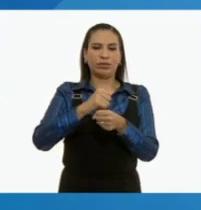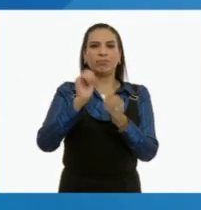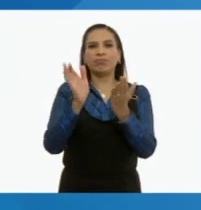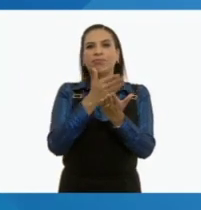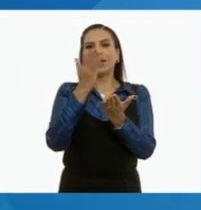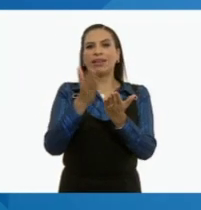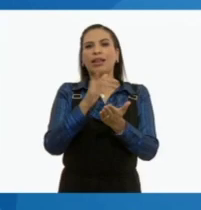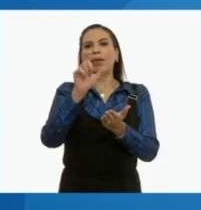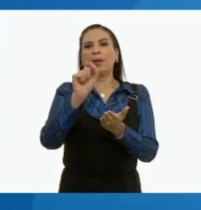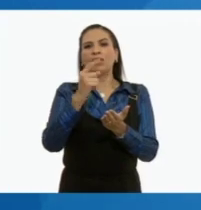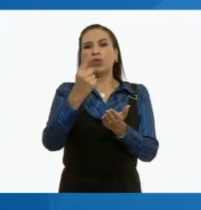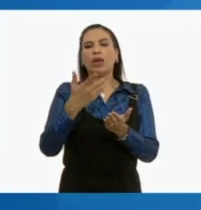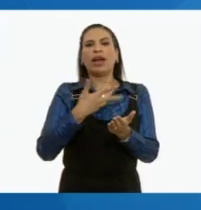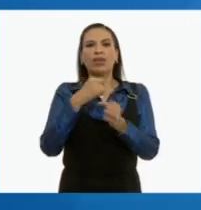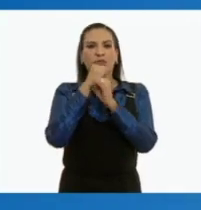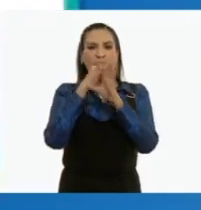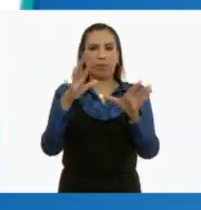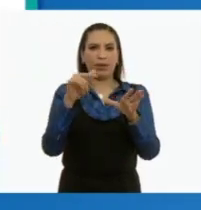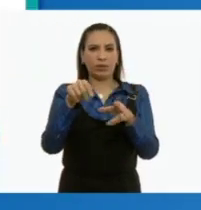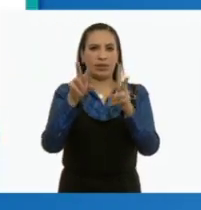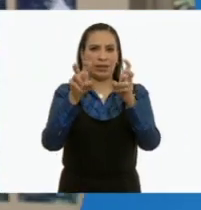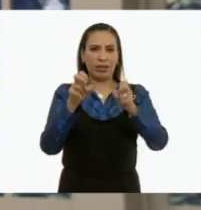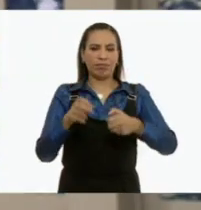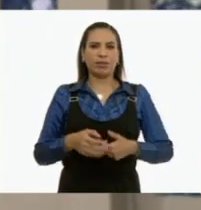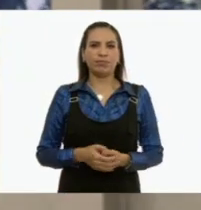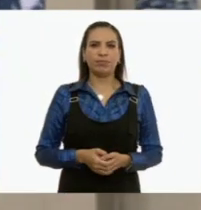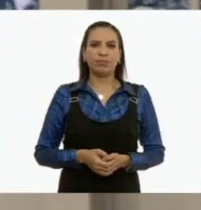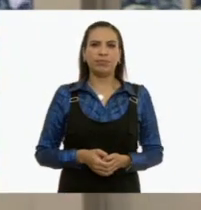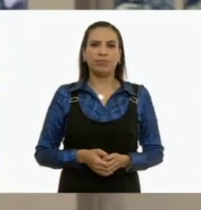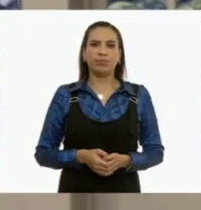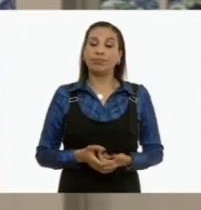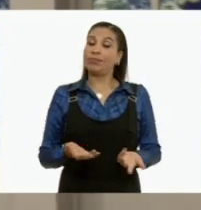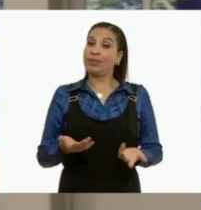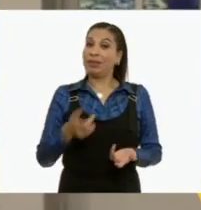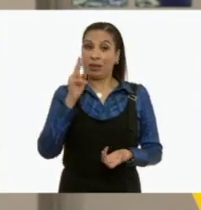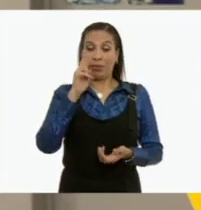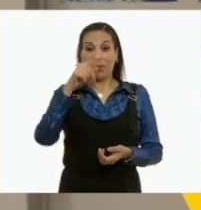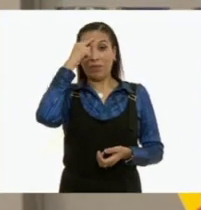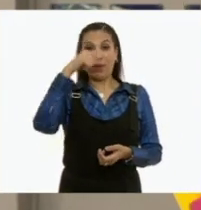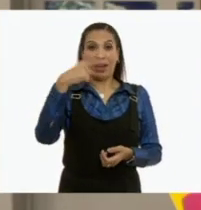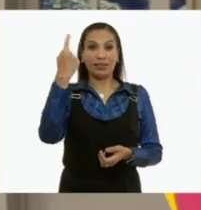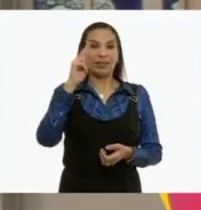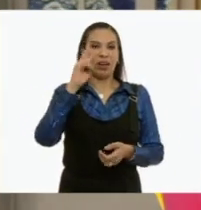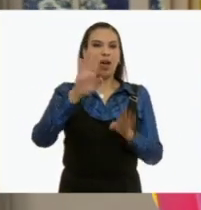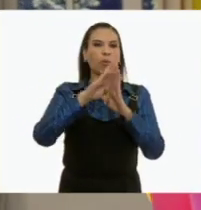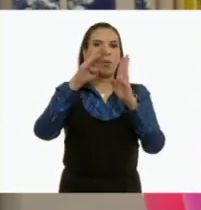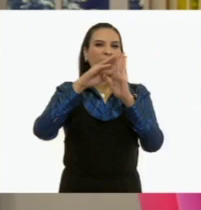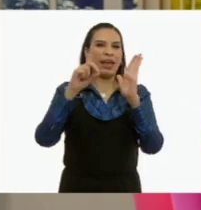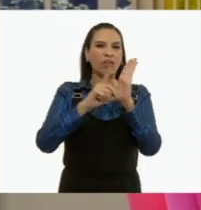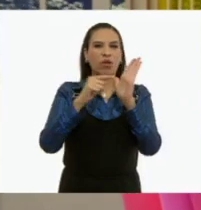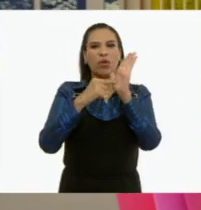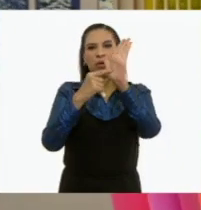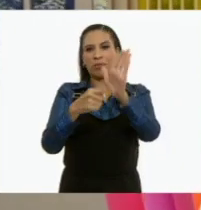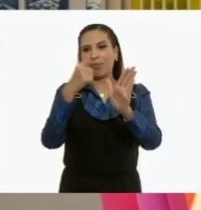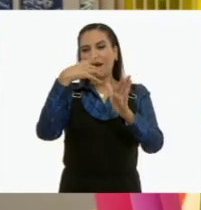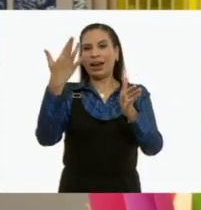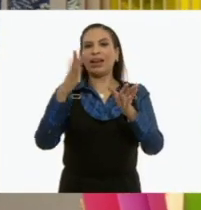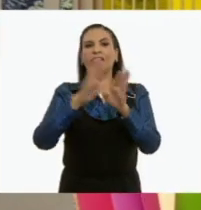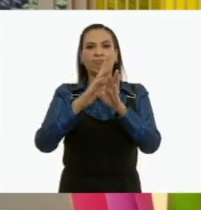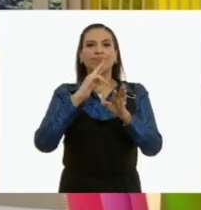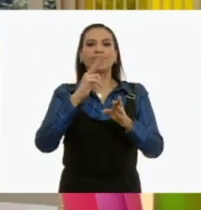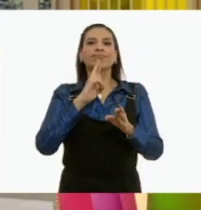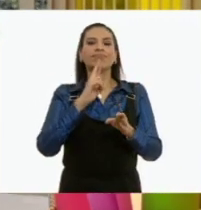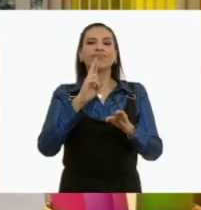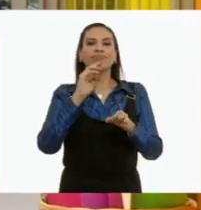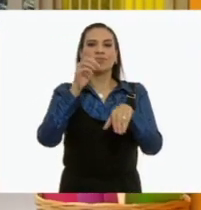21, podrás encontrar información del tema. ¿Qué tal? ¿Le resultaron fáciles los métodos presentados para resolver operaciones con